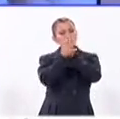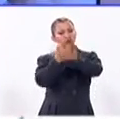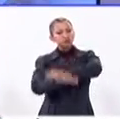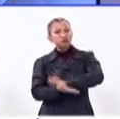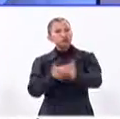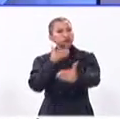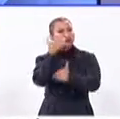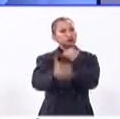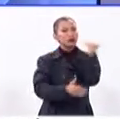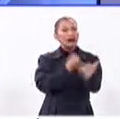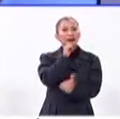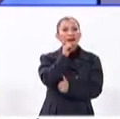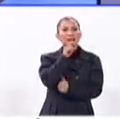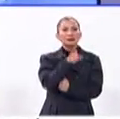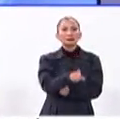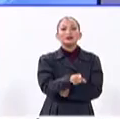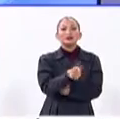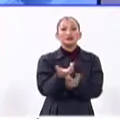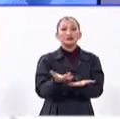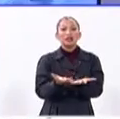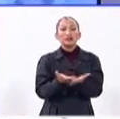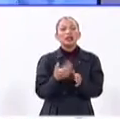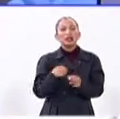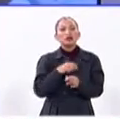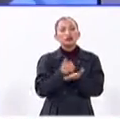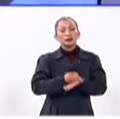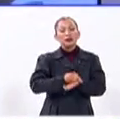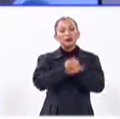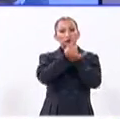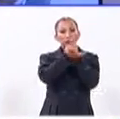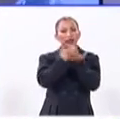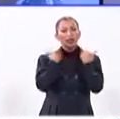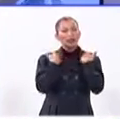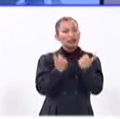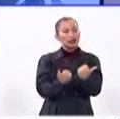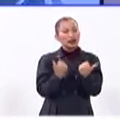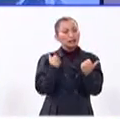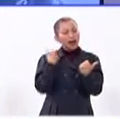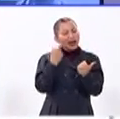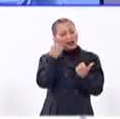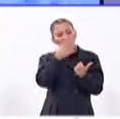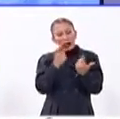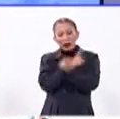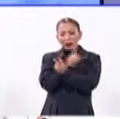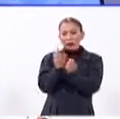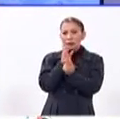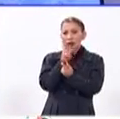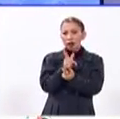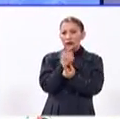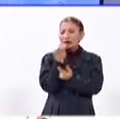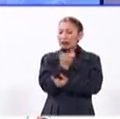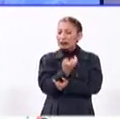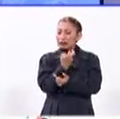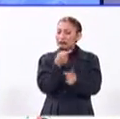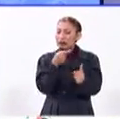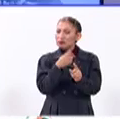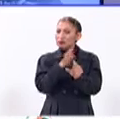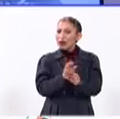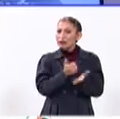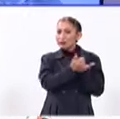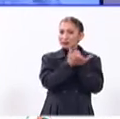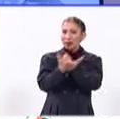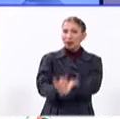nuestro desarrollo y por supuesto el que nos permita entendernos para poder convivir mejor, creo que es una de las